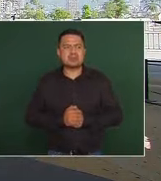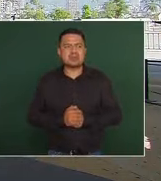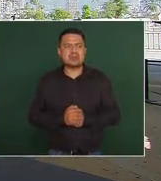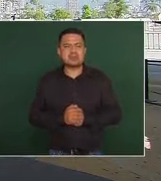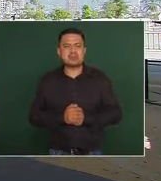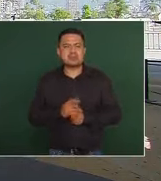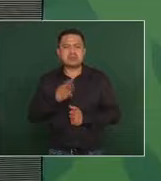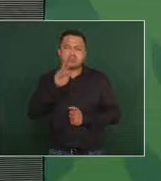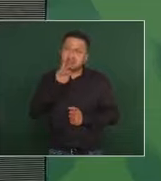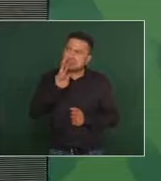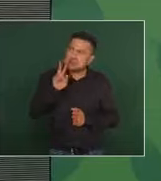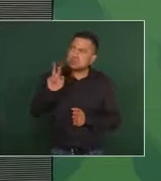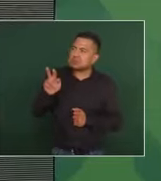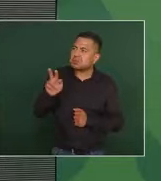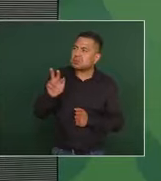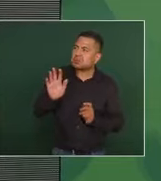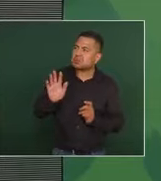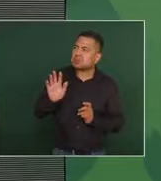vieron